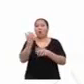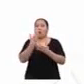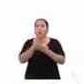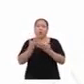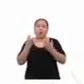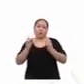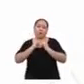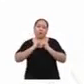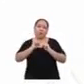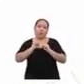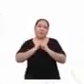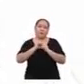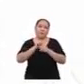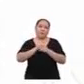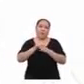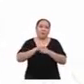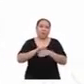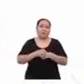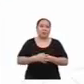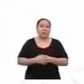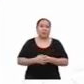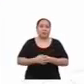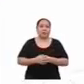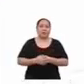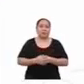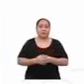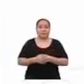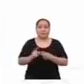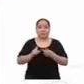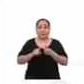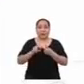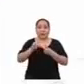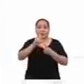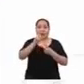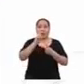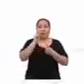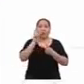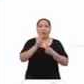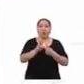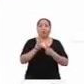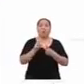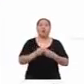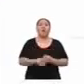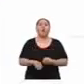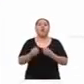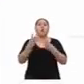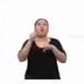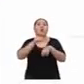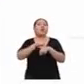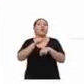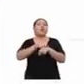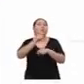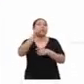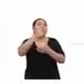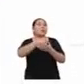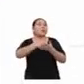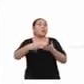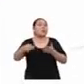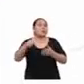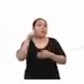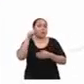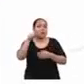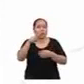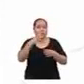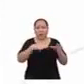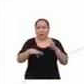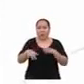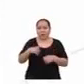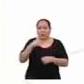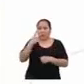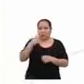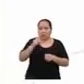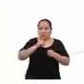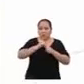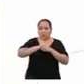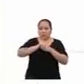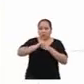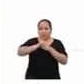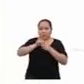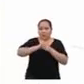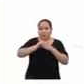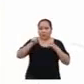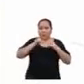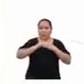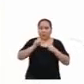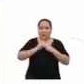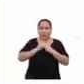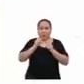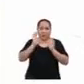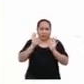actividades físicas. Para la pregunta 2, indica cuánto tiempo a la semana realizas alguna actividad física.